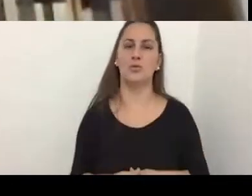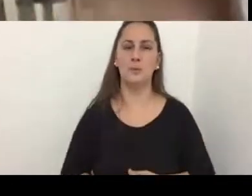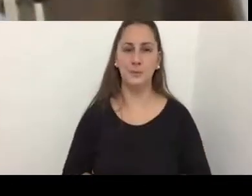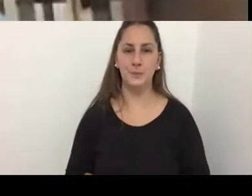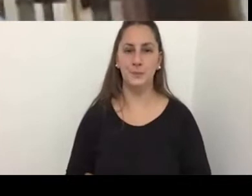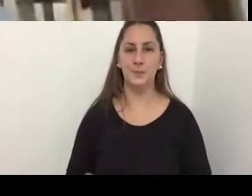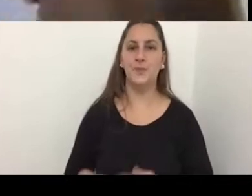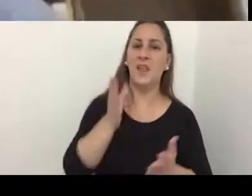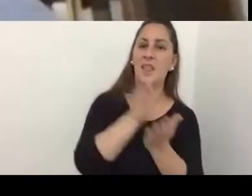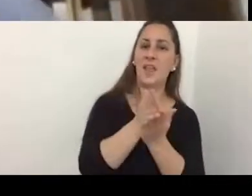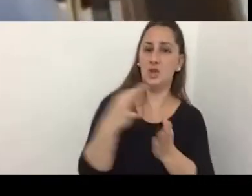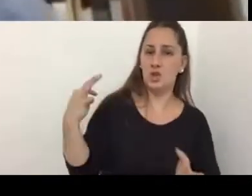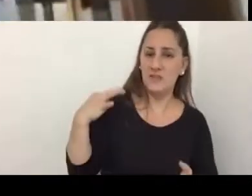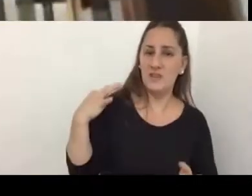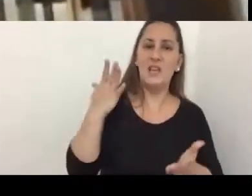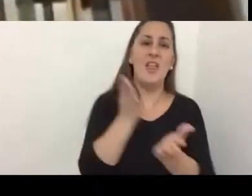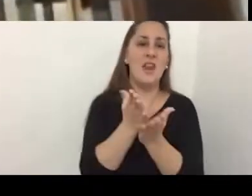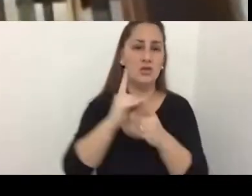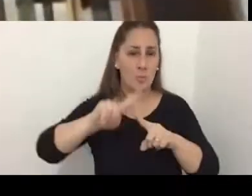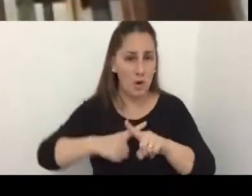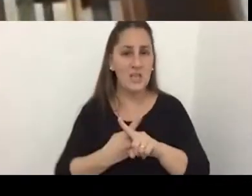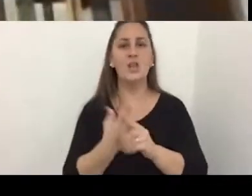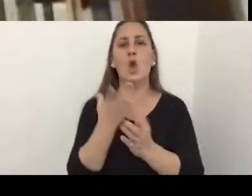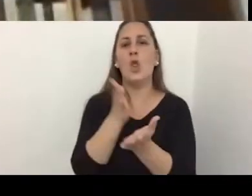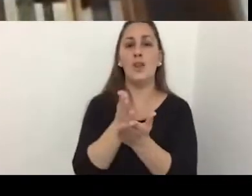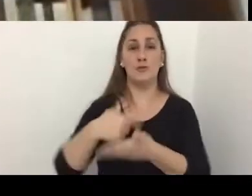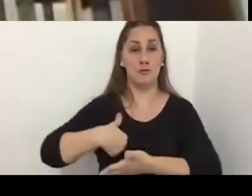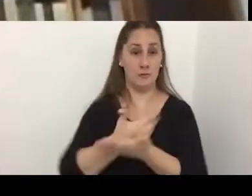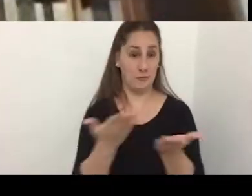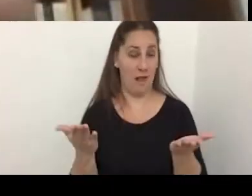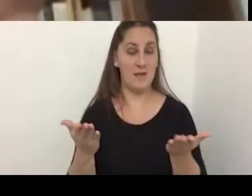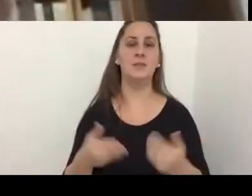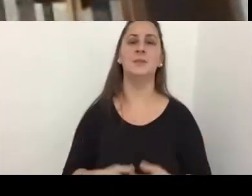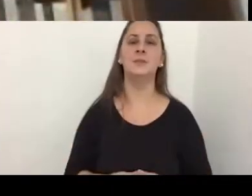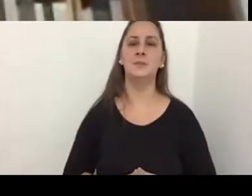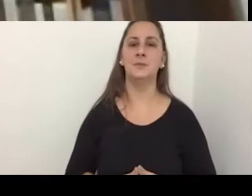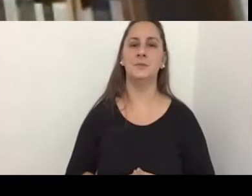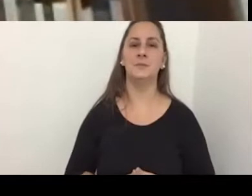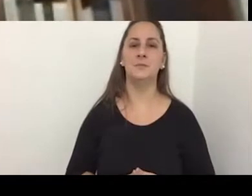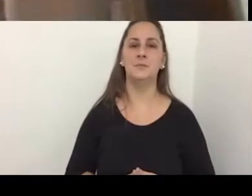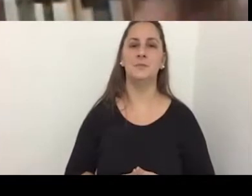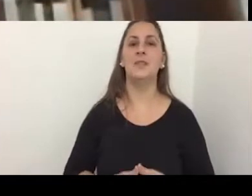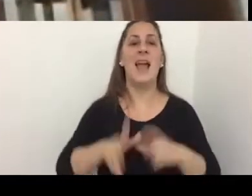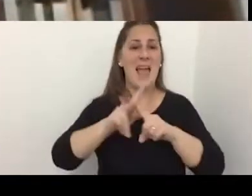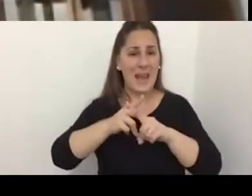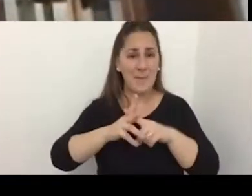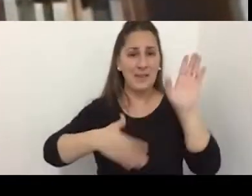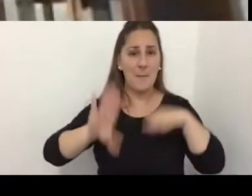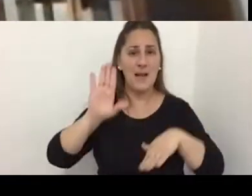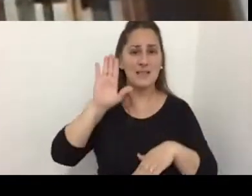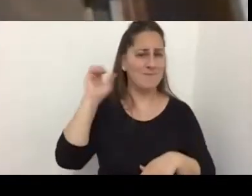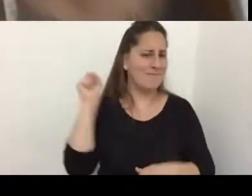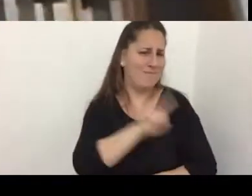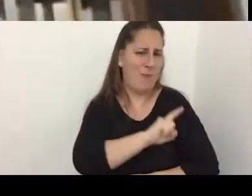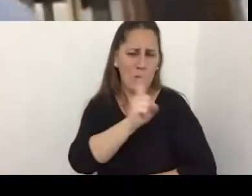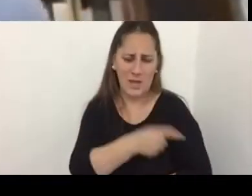derechos civiles, políticos y sociales, la herramienta más potente, más dinámica,